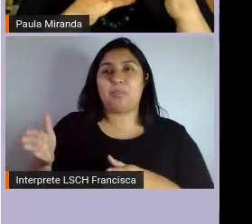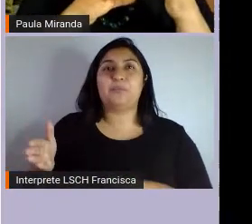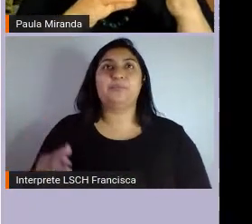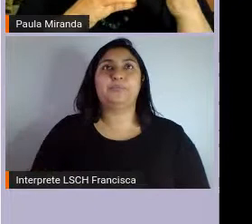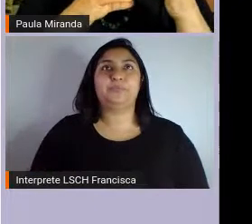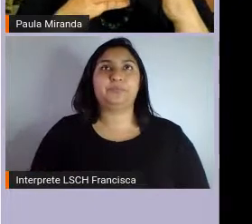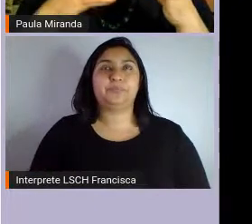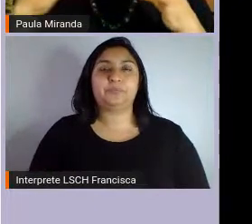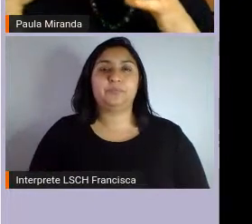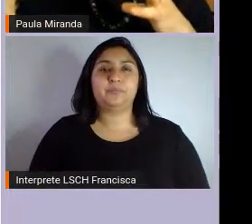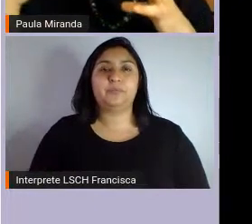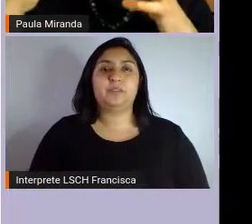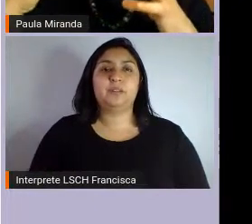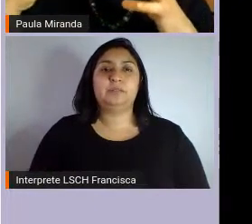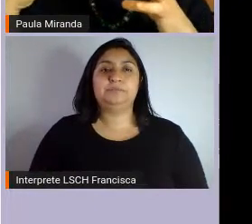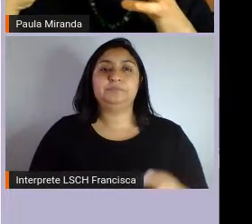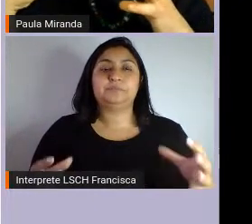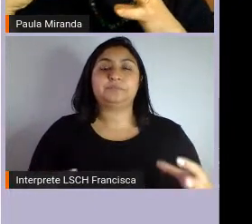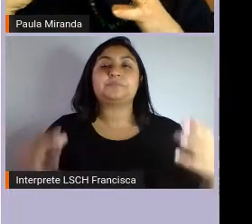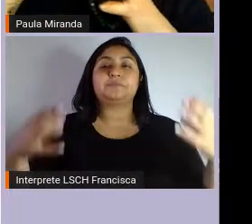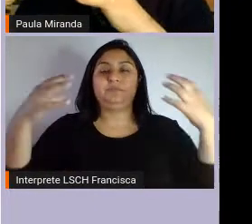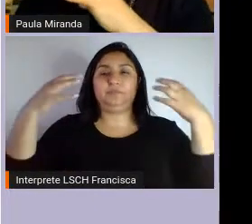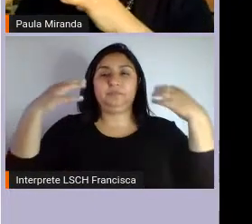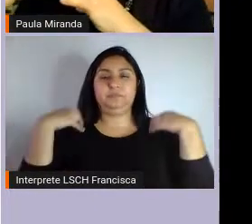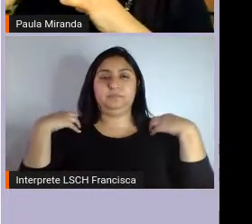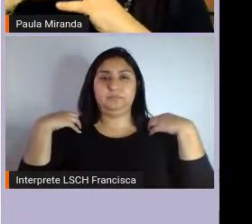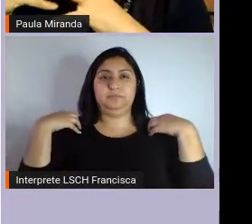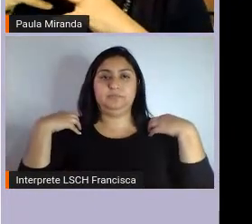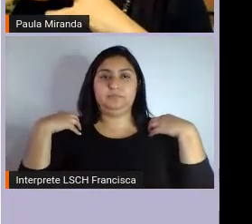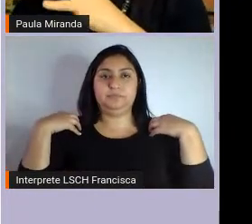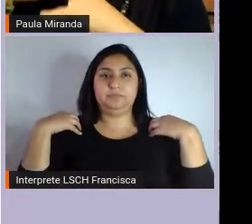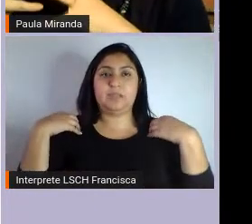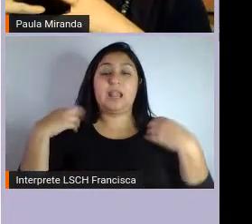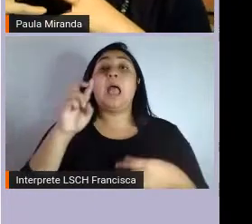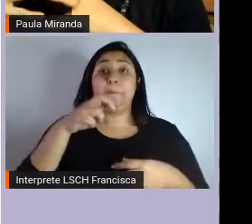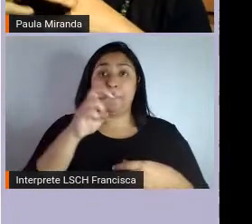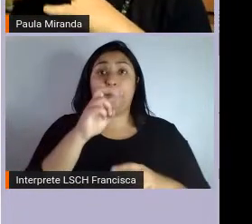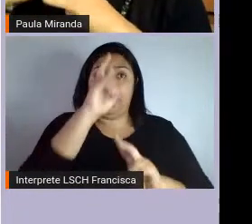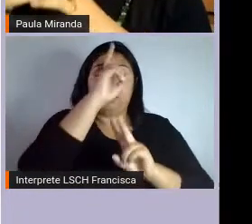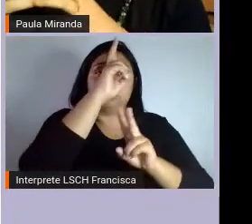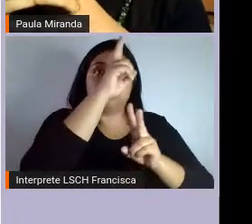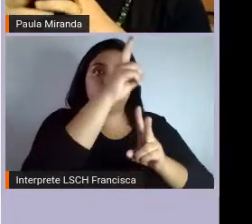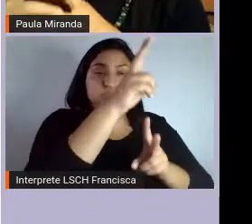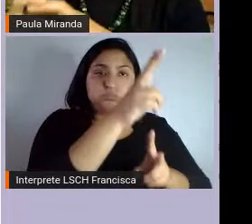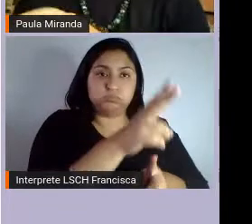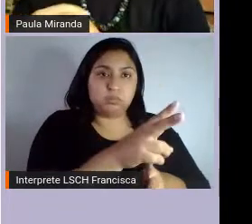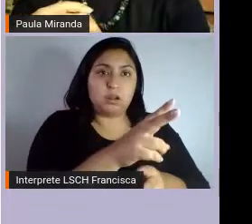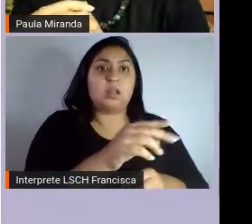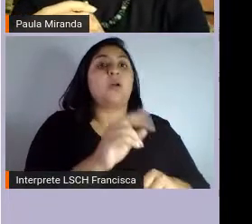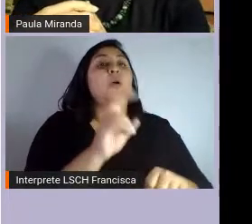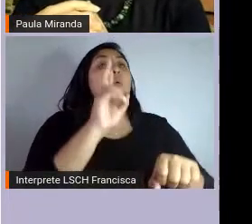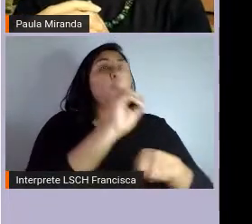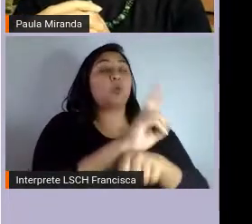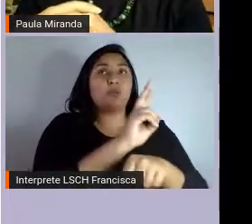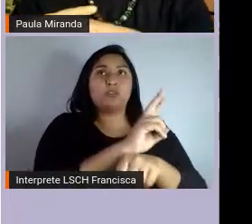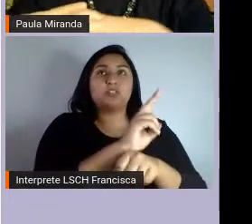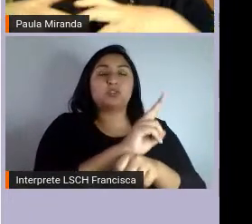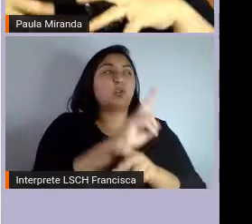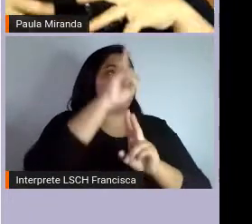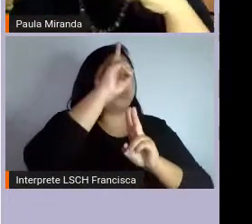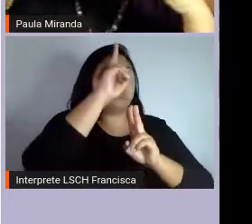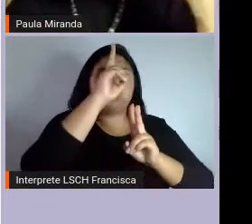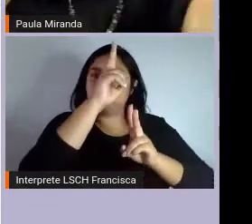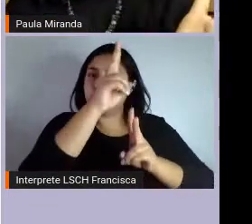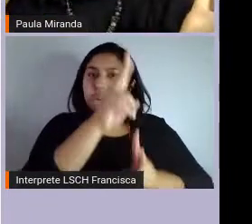hereda, no al padre lo admira, un conferenciante, un profesor,